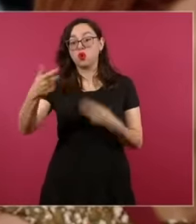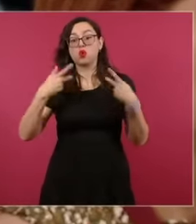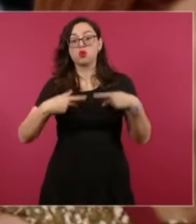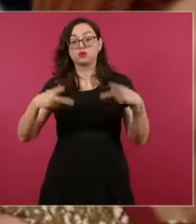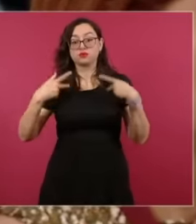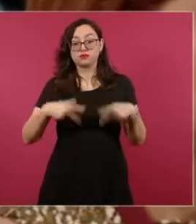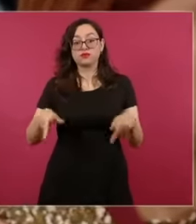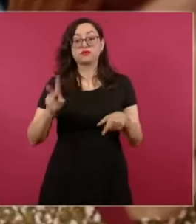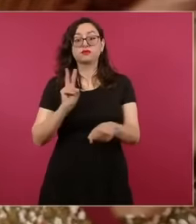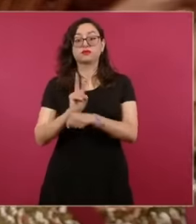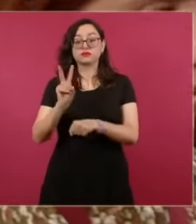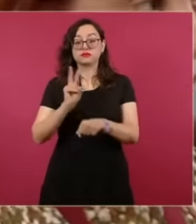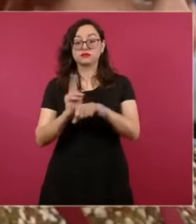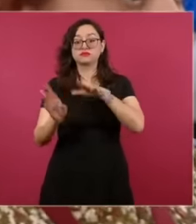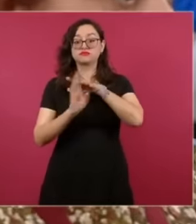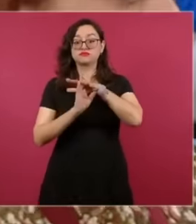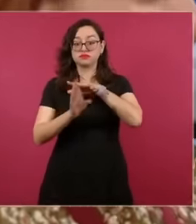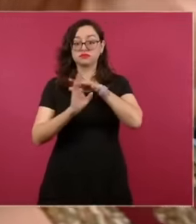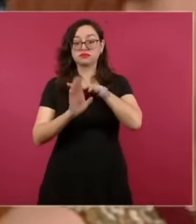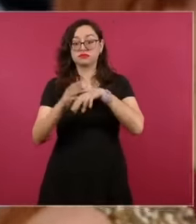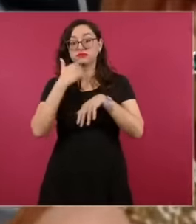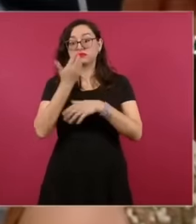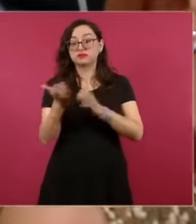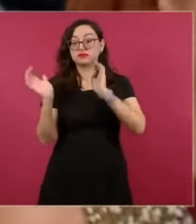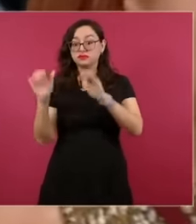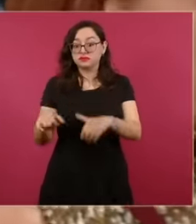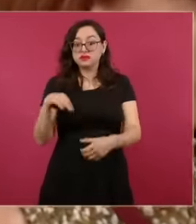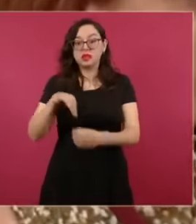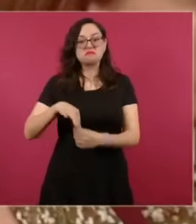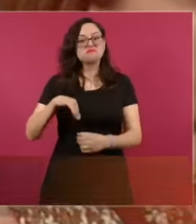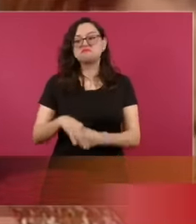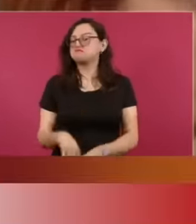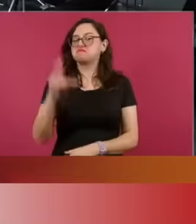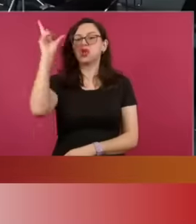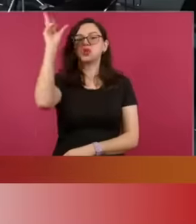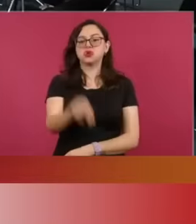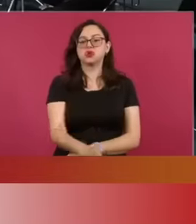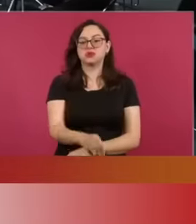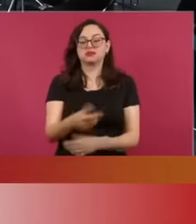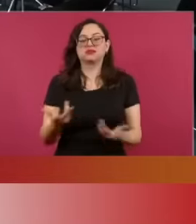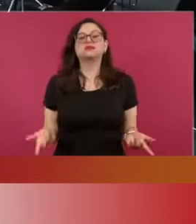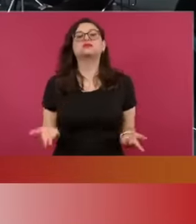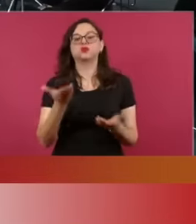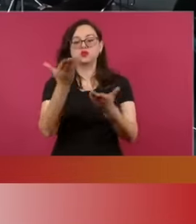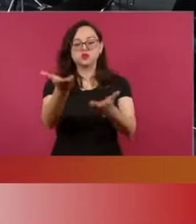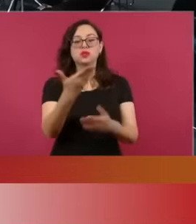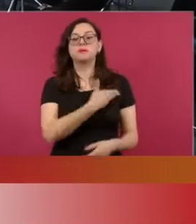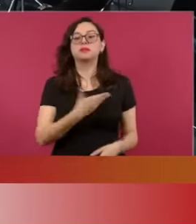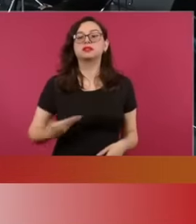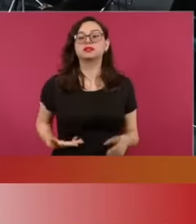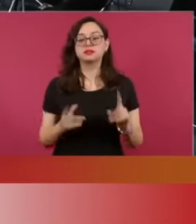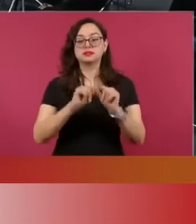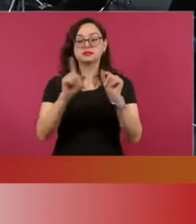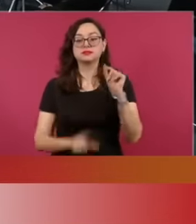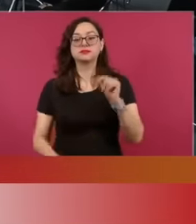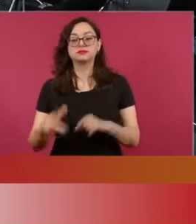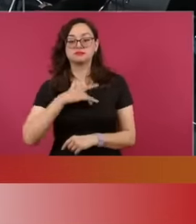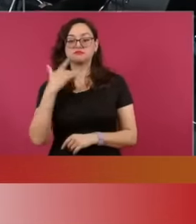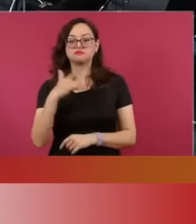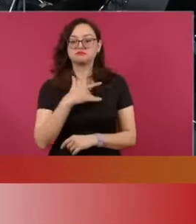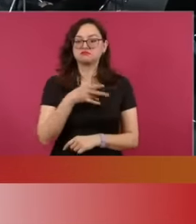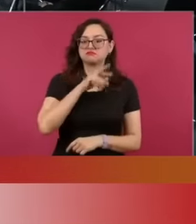población venezolana migrante que se encuentra fuera del país. Ante este escenario, usted desde aquí, como presidente de México,